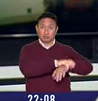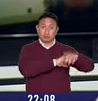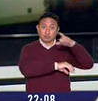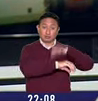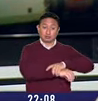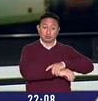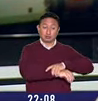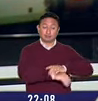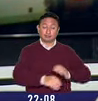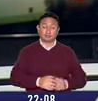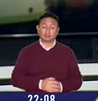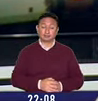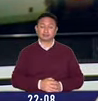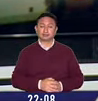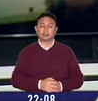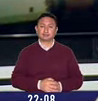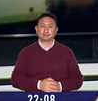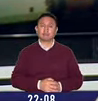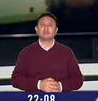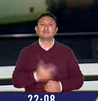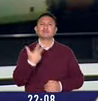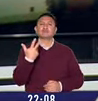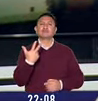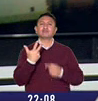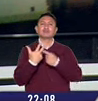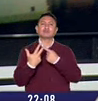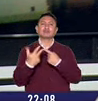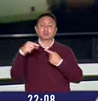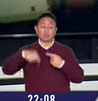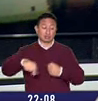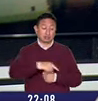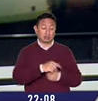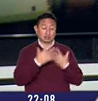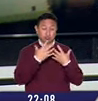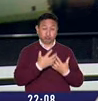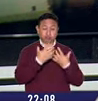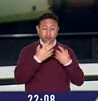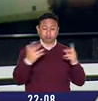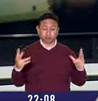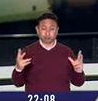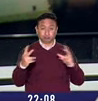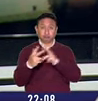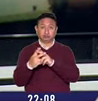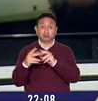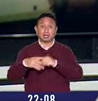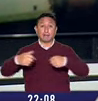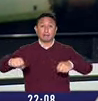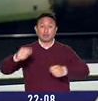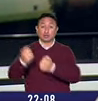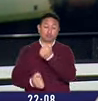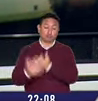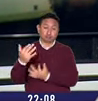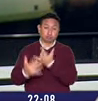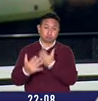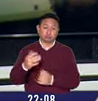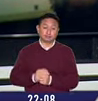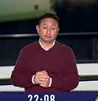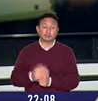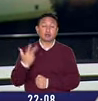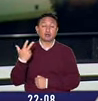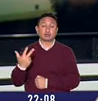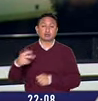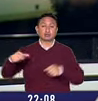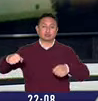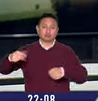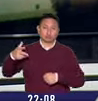en delito flagrante. Los ciudadanos del lugar, furiosos por el delito, habrían quemado una motocicleta en la que los